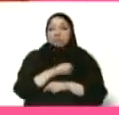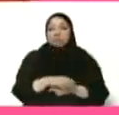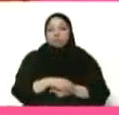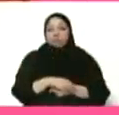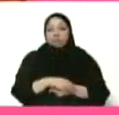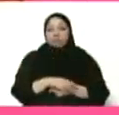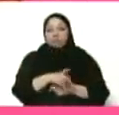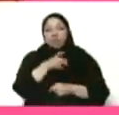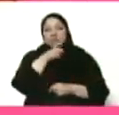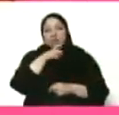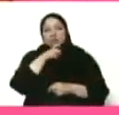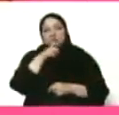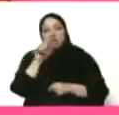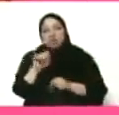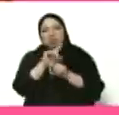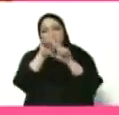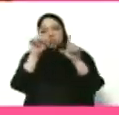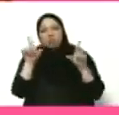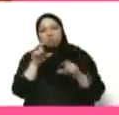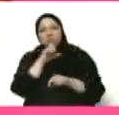Cuesta ser como Sucre.